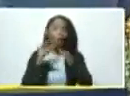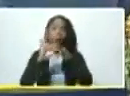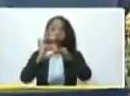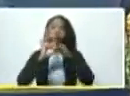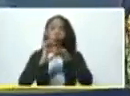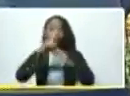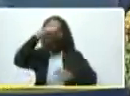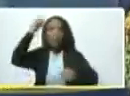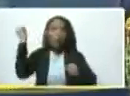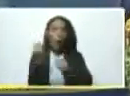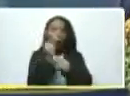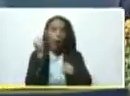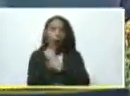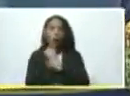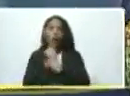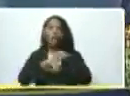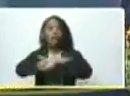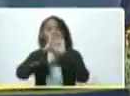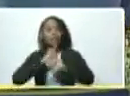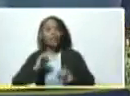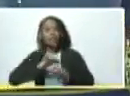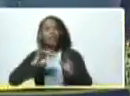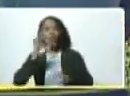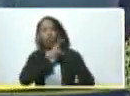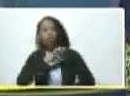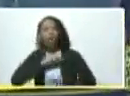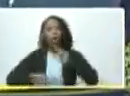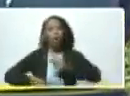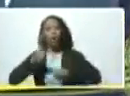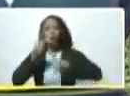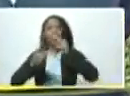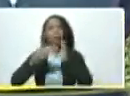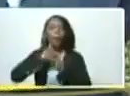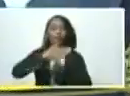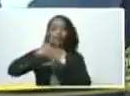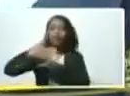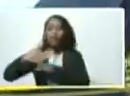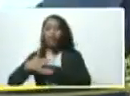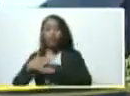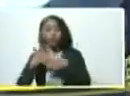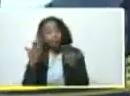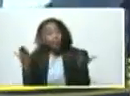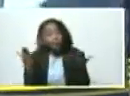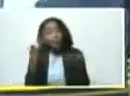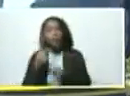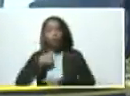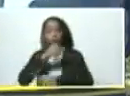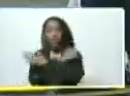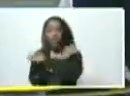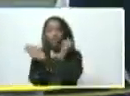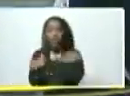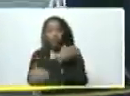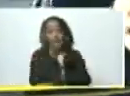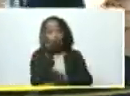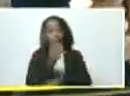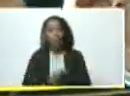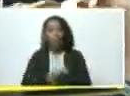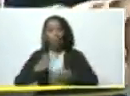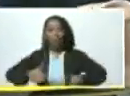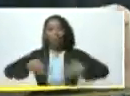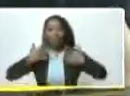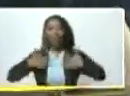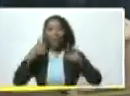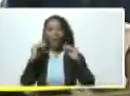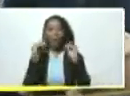El trabajo y la felicidad social construida y compartida. Ah, Brenda, sí, te felicito, Brenda. Gracias, señor. Me alegra mucho haber